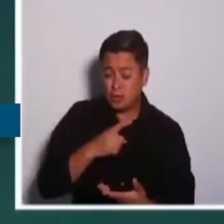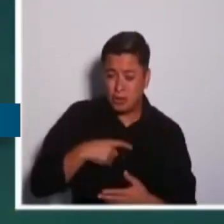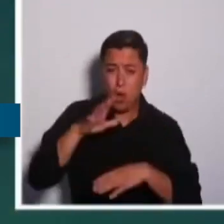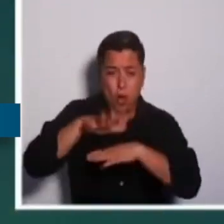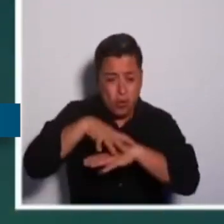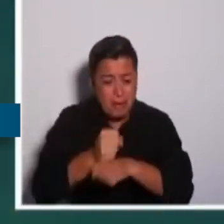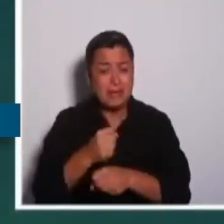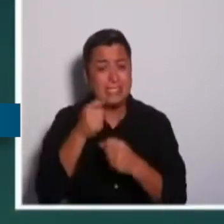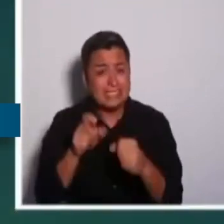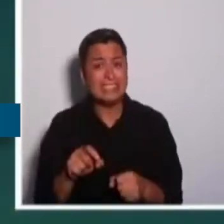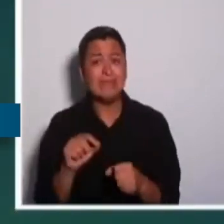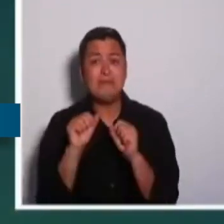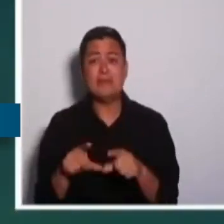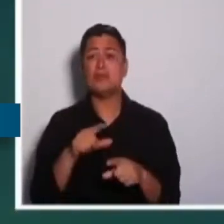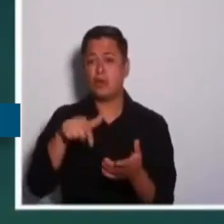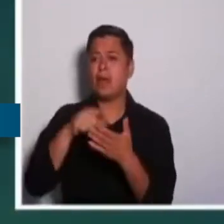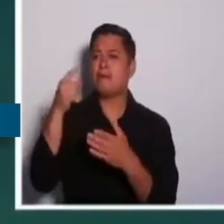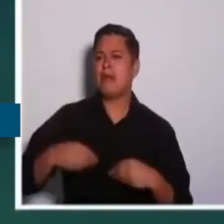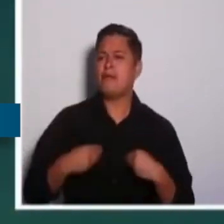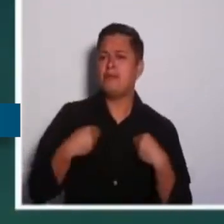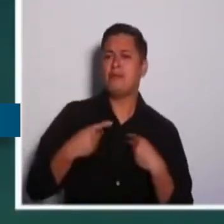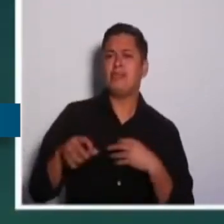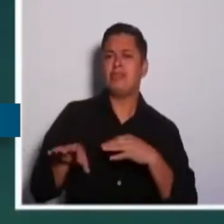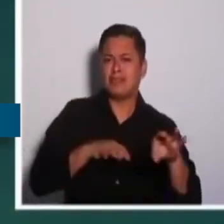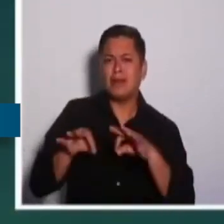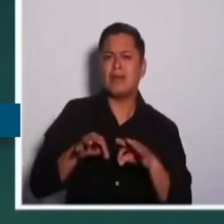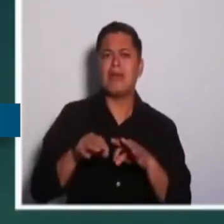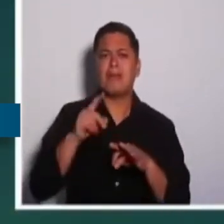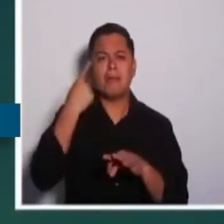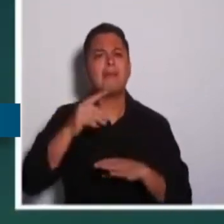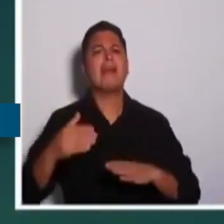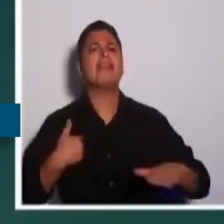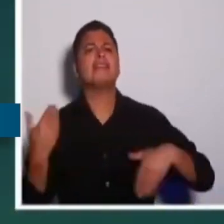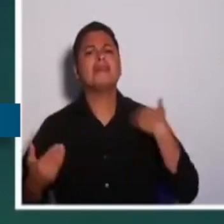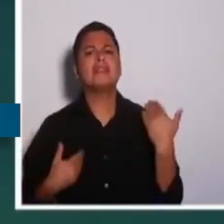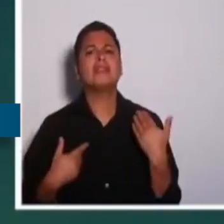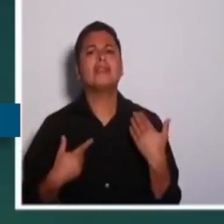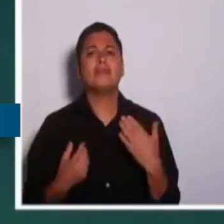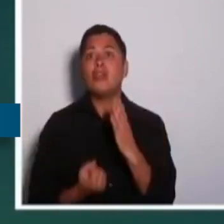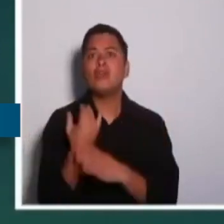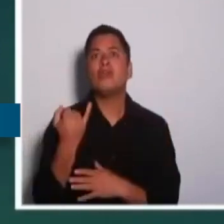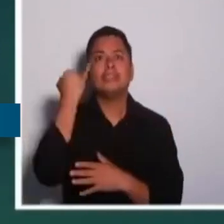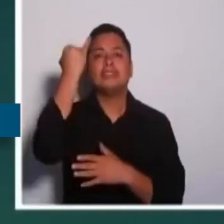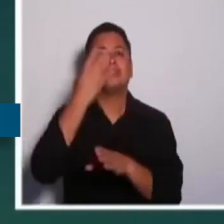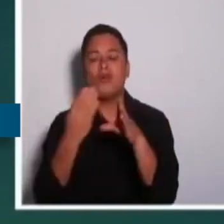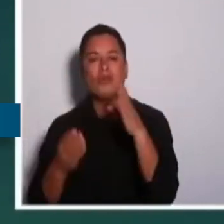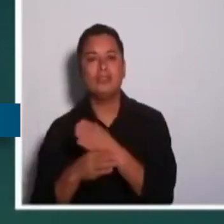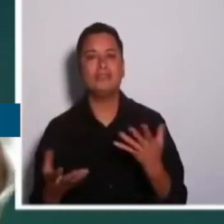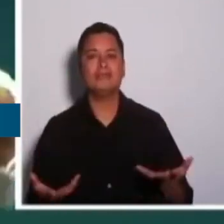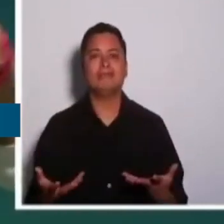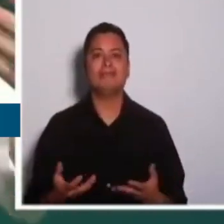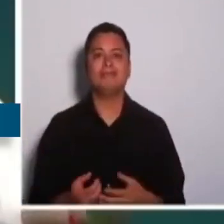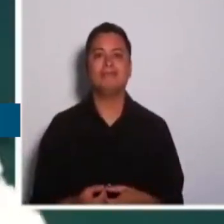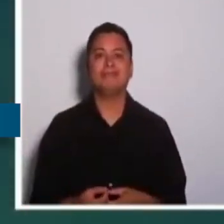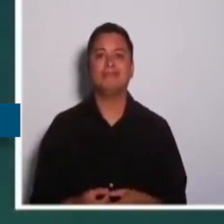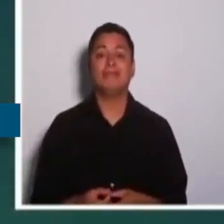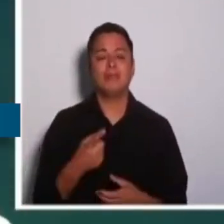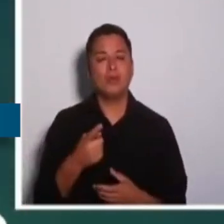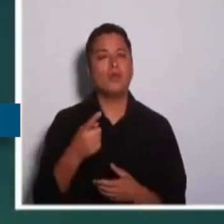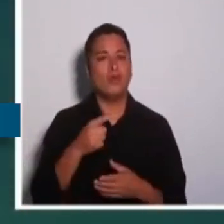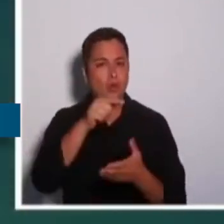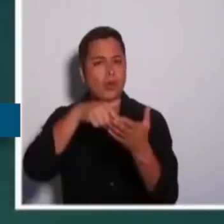colaboración de los ciudadanos de los distintos sectores de la sociedad y de los servidores públicos Quienes fueron pieza clave en la transformación de